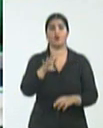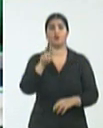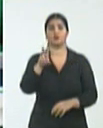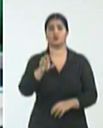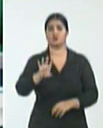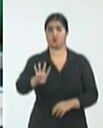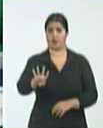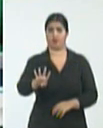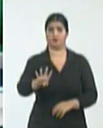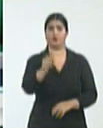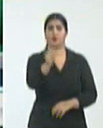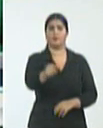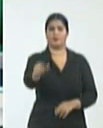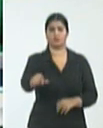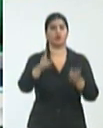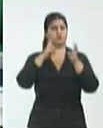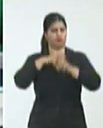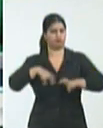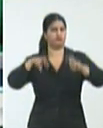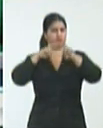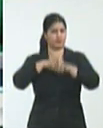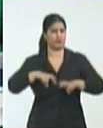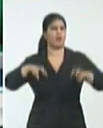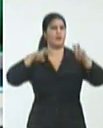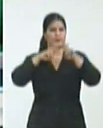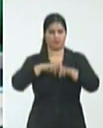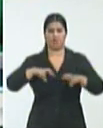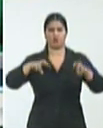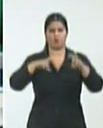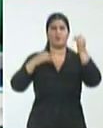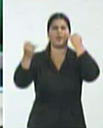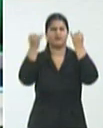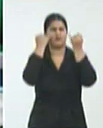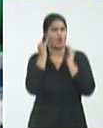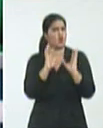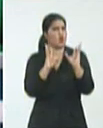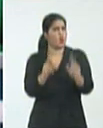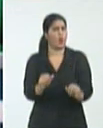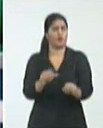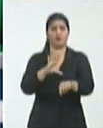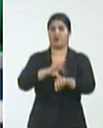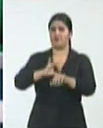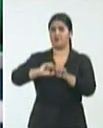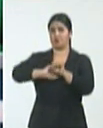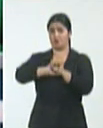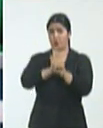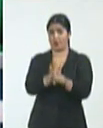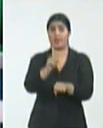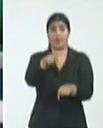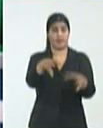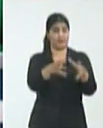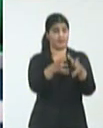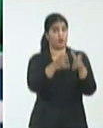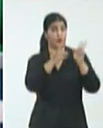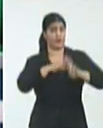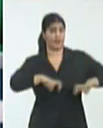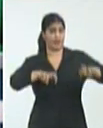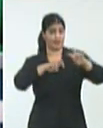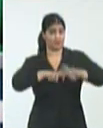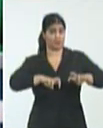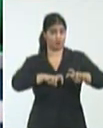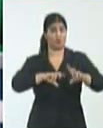56.424 muestras para el diagnóstico de la enfermedad, y eso permitió